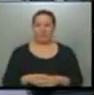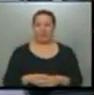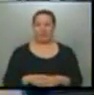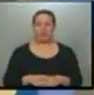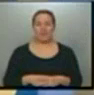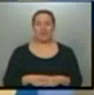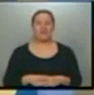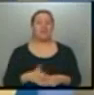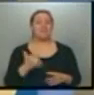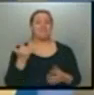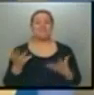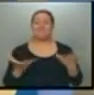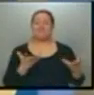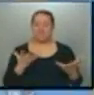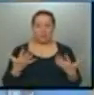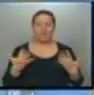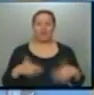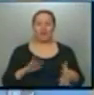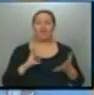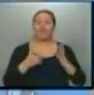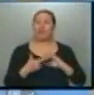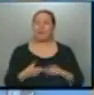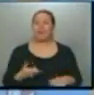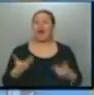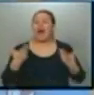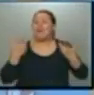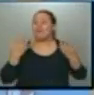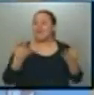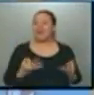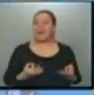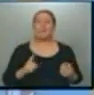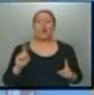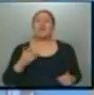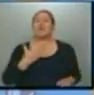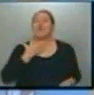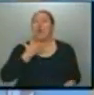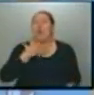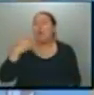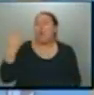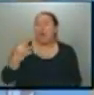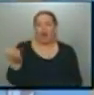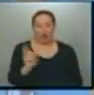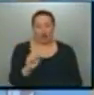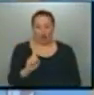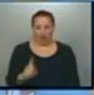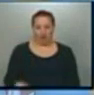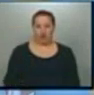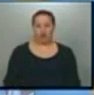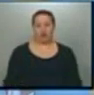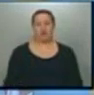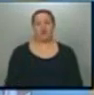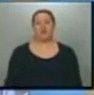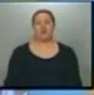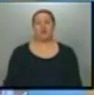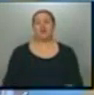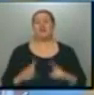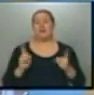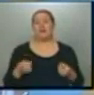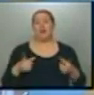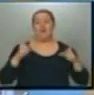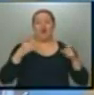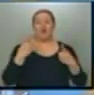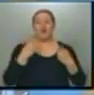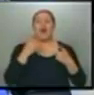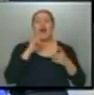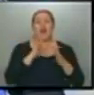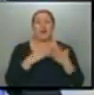Ángel. ¿Eh? Tiene mucho ángel, ¿eh? Pero no es que tenga la voz. Pero bueno, ahí está Lali en su, además, producción de fotos en una revista de